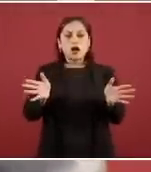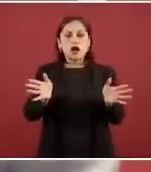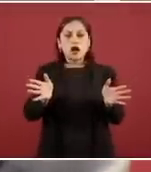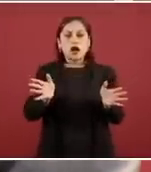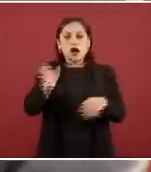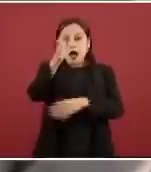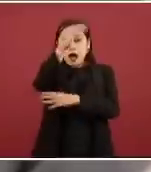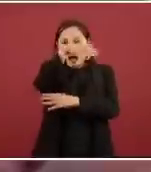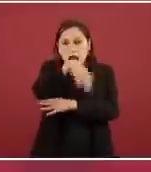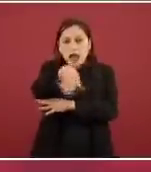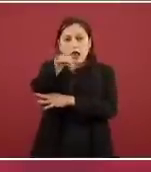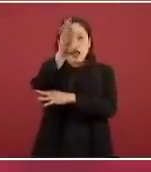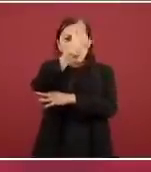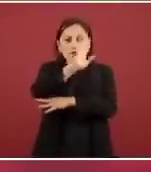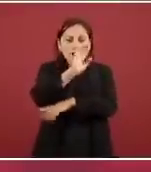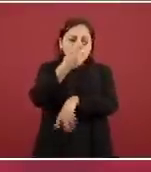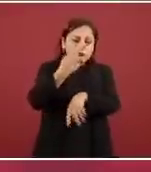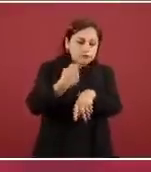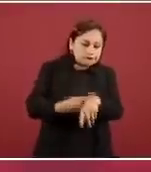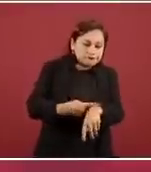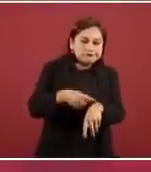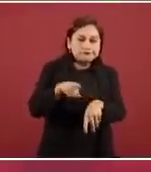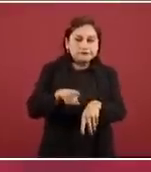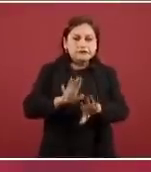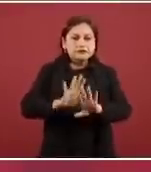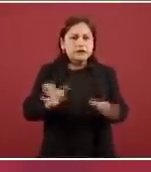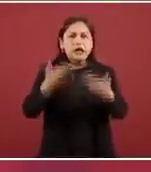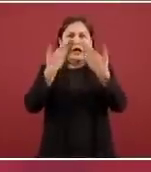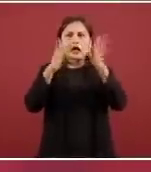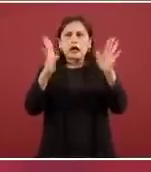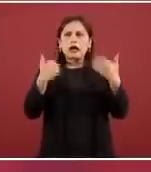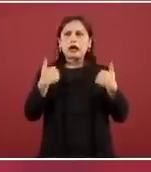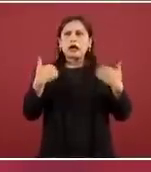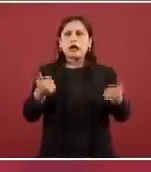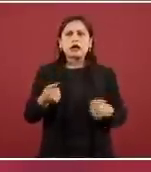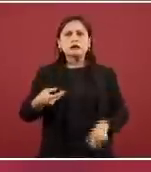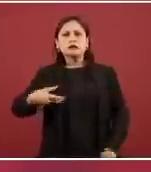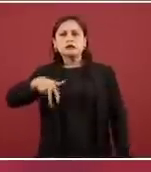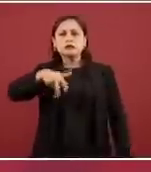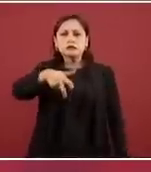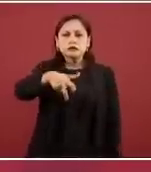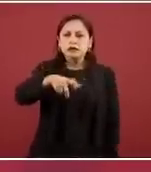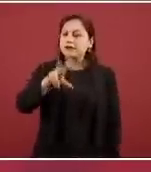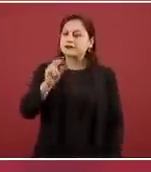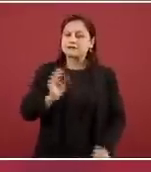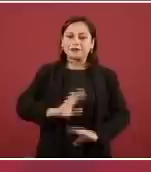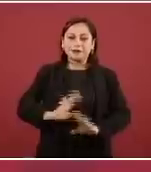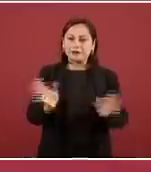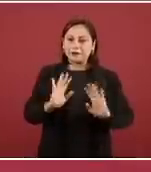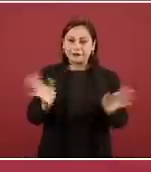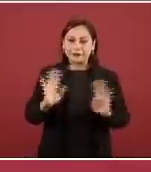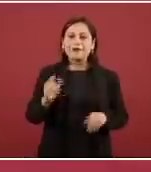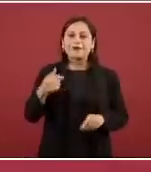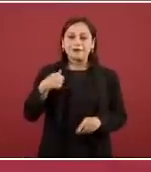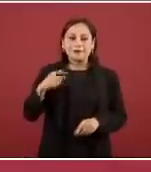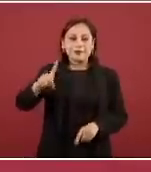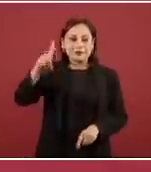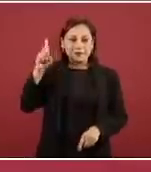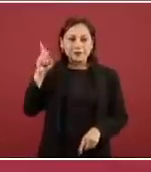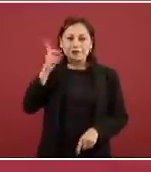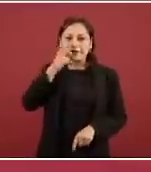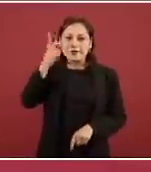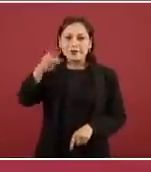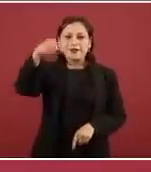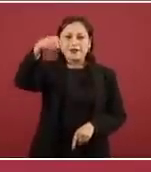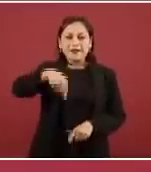No, no, no, no. Lo dije el domingo. Estamos, es un proceso de transición.